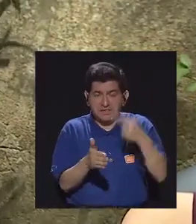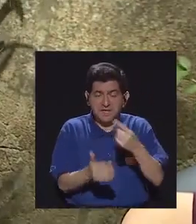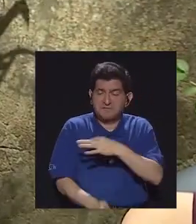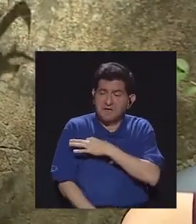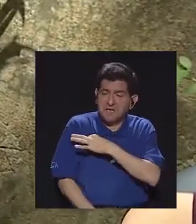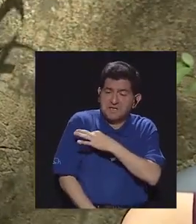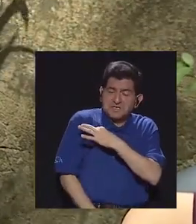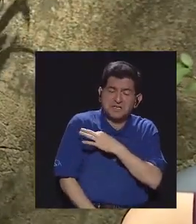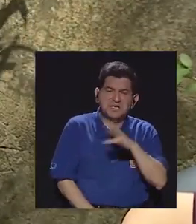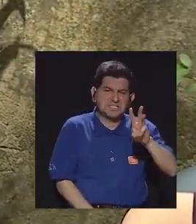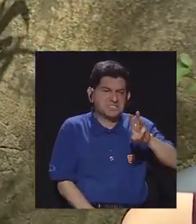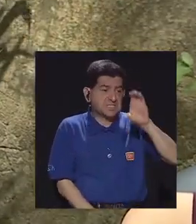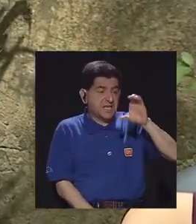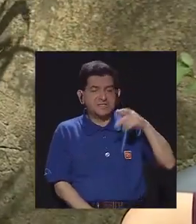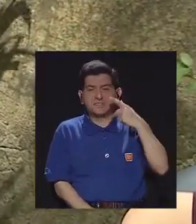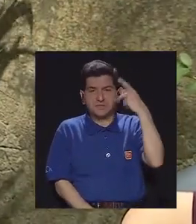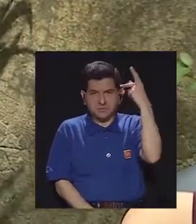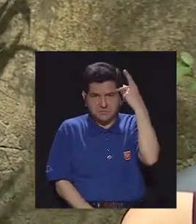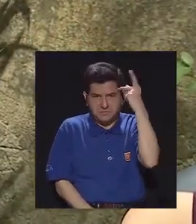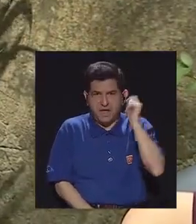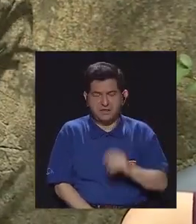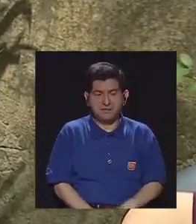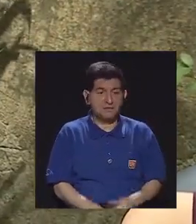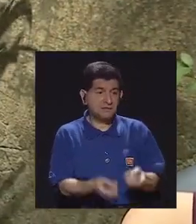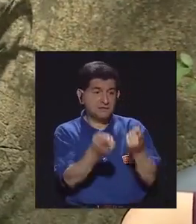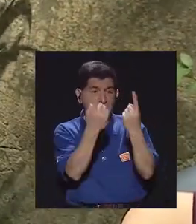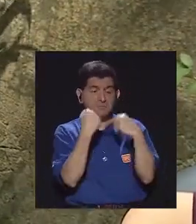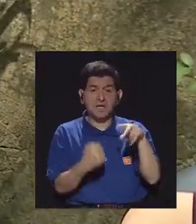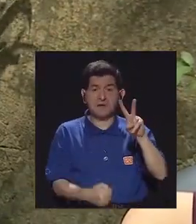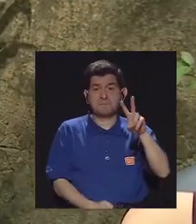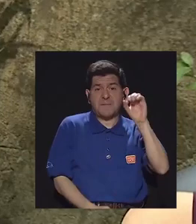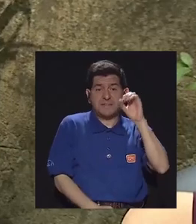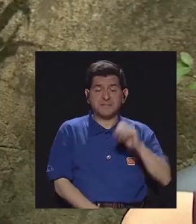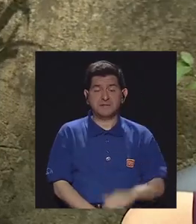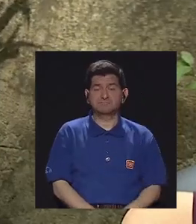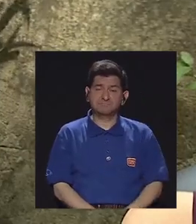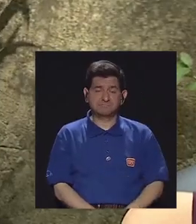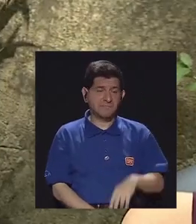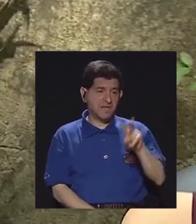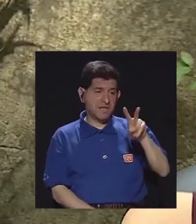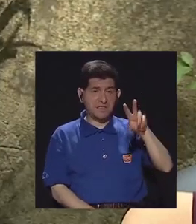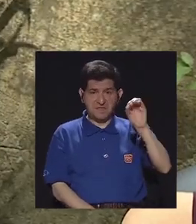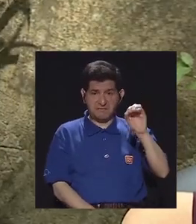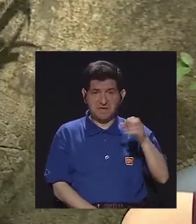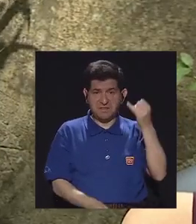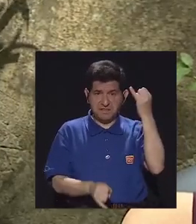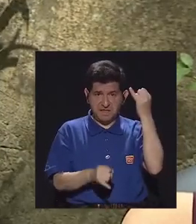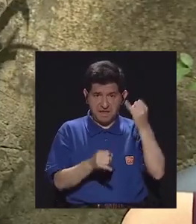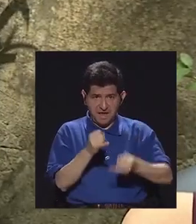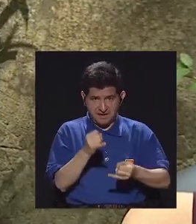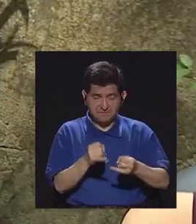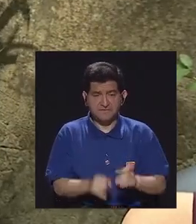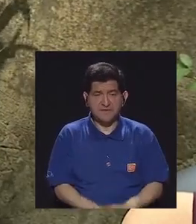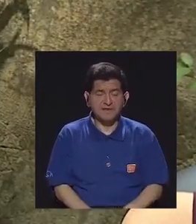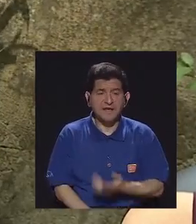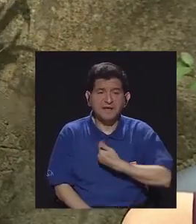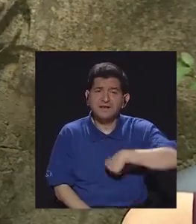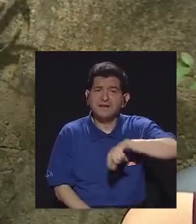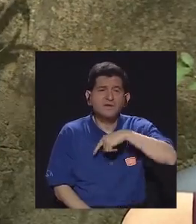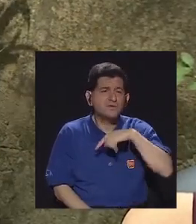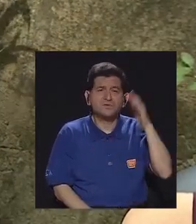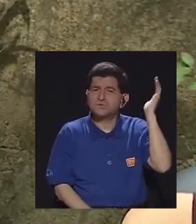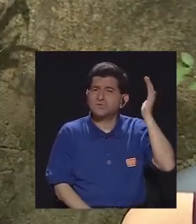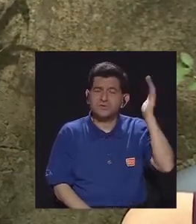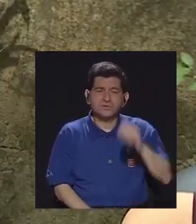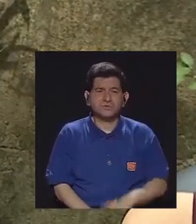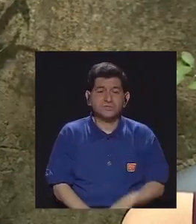invitan hasta 600 padres, ¿verdad? Y llegan 20. Y de esos 20 terminan, porque nosotros no damos